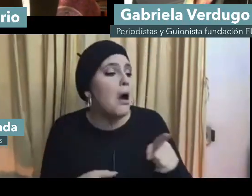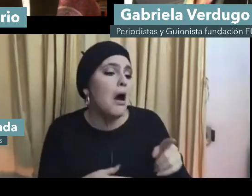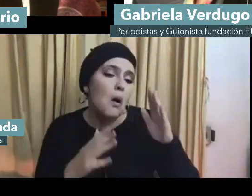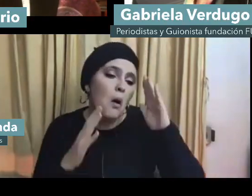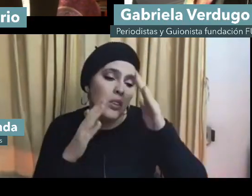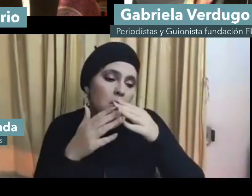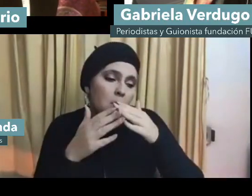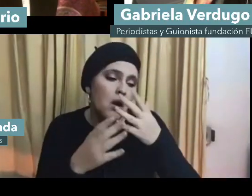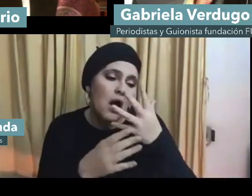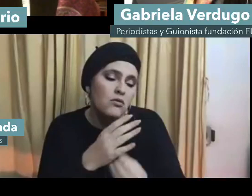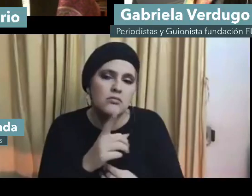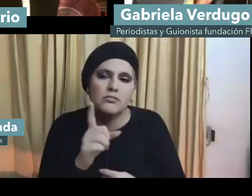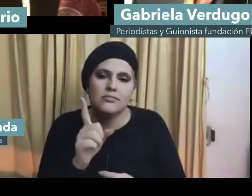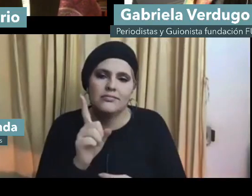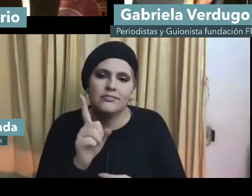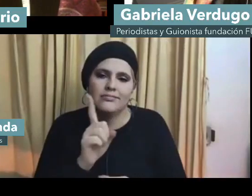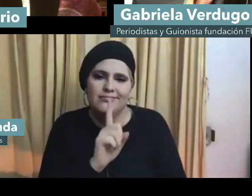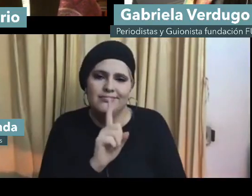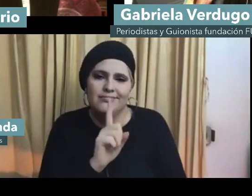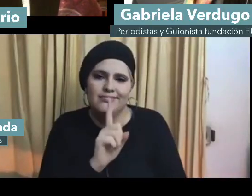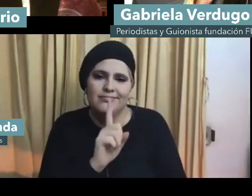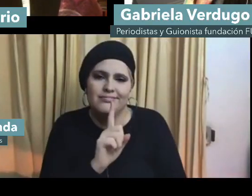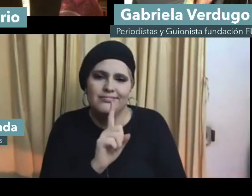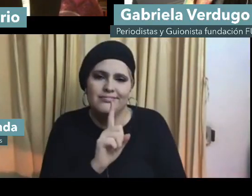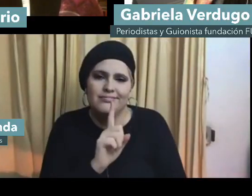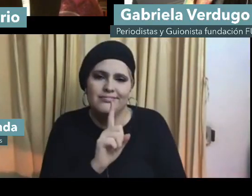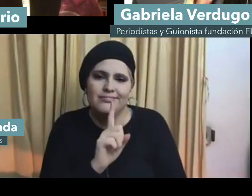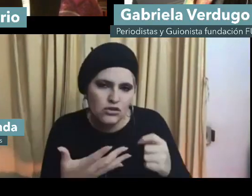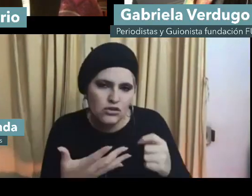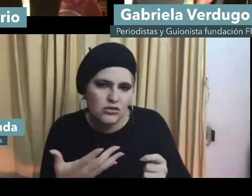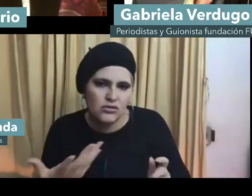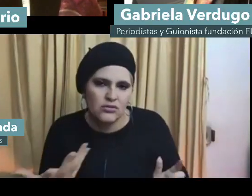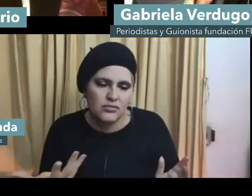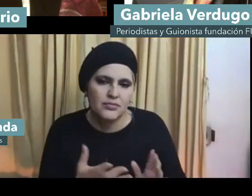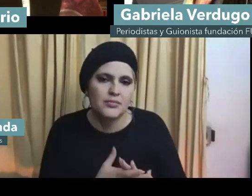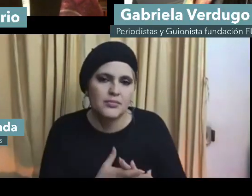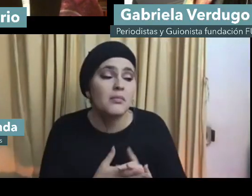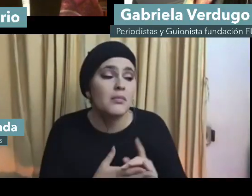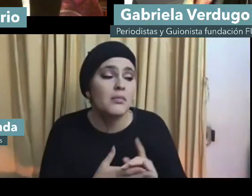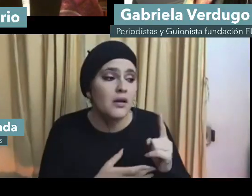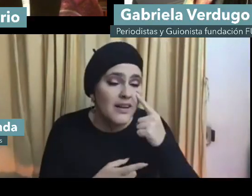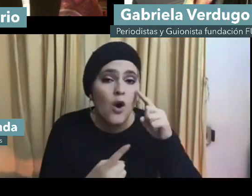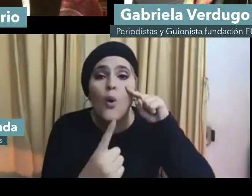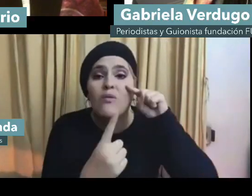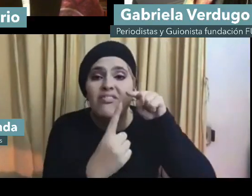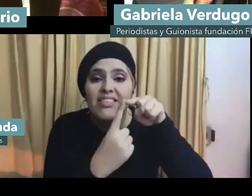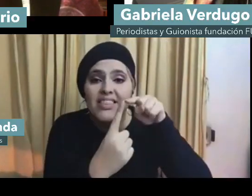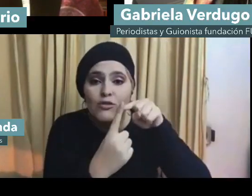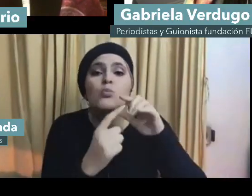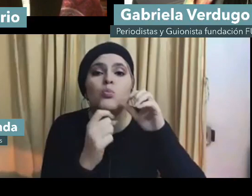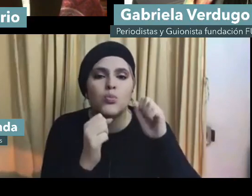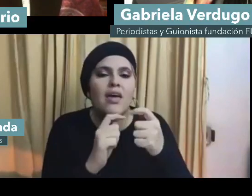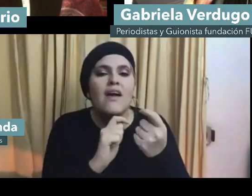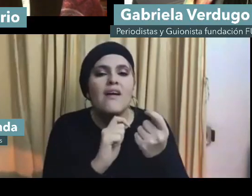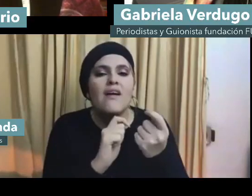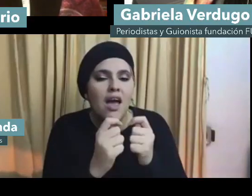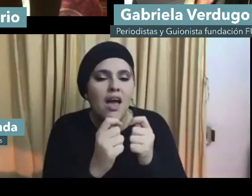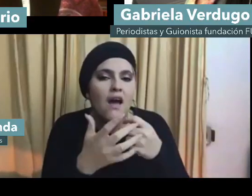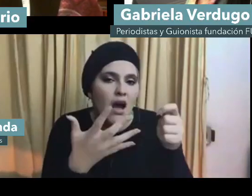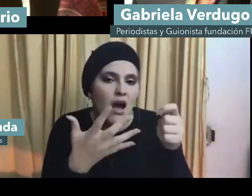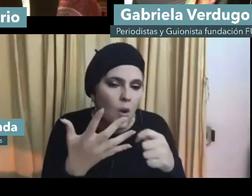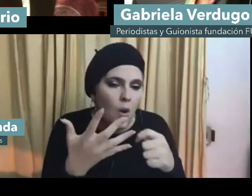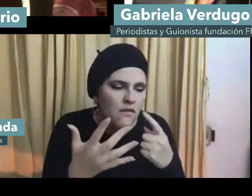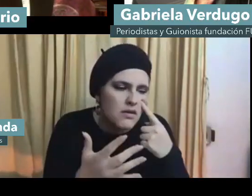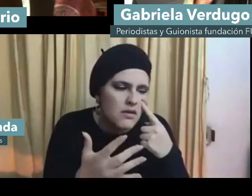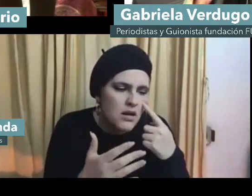Lo que uno evalúa más bien son los objetivos terapéuticos, porque yo tengo que ir viendo los avances a través de objetivos